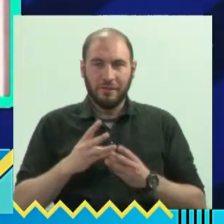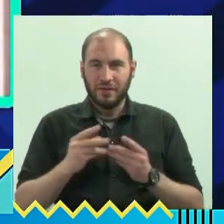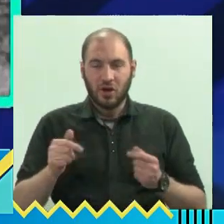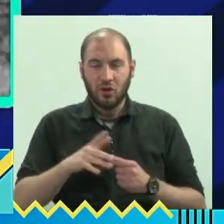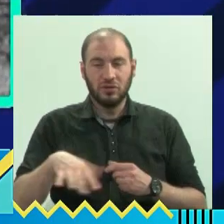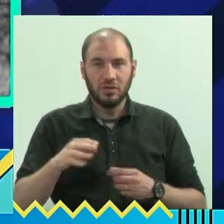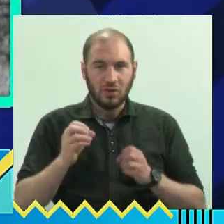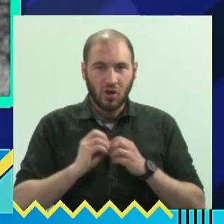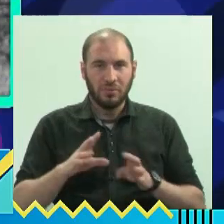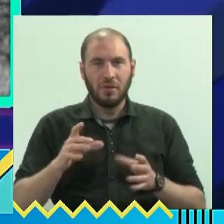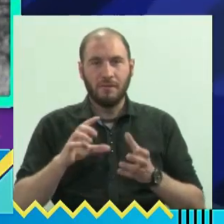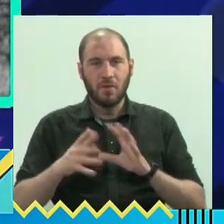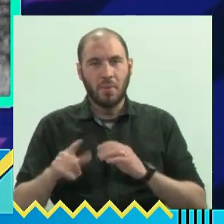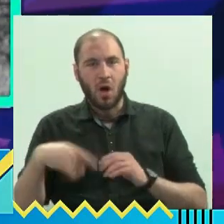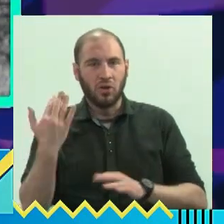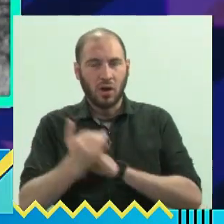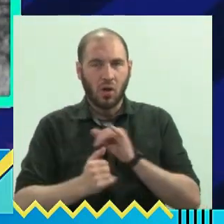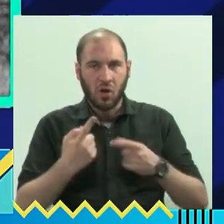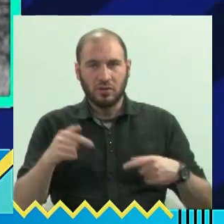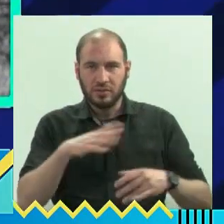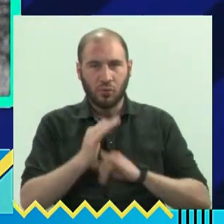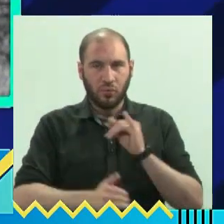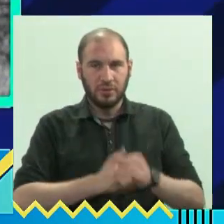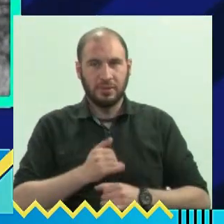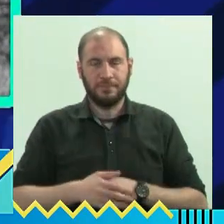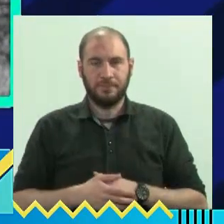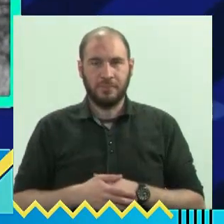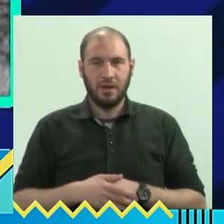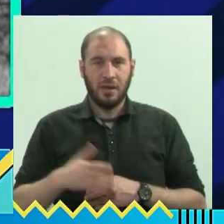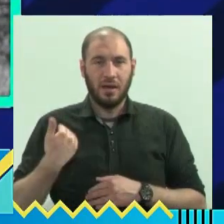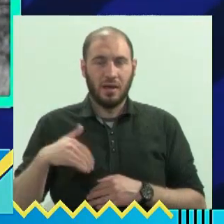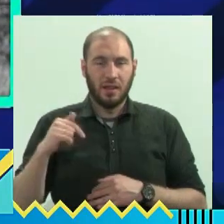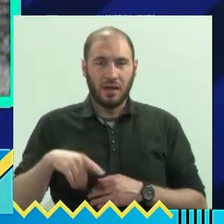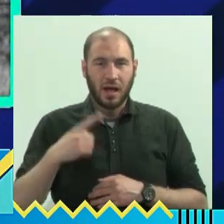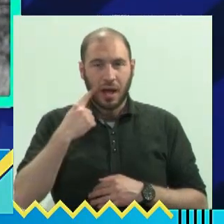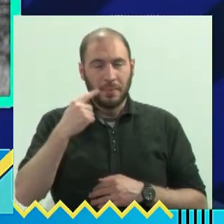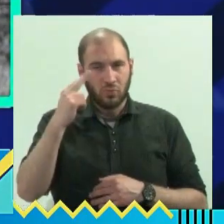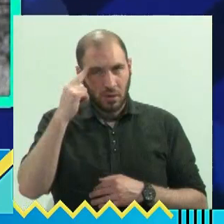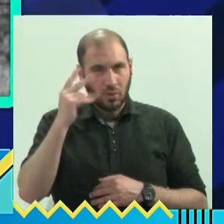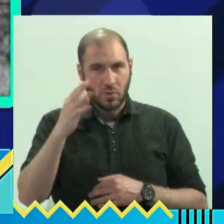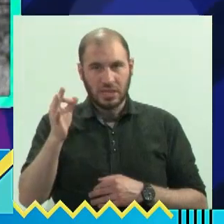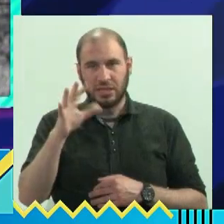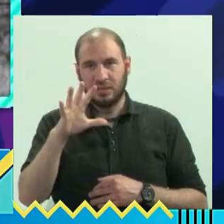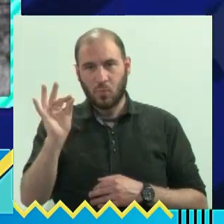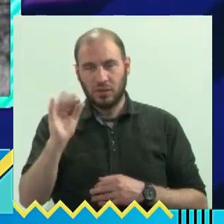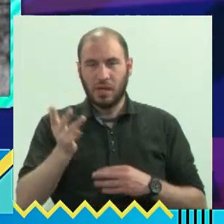contexto cuando aparecen otras formas de expresar eso, digamos, ¿no? Que en Argentina fue en los años 40, los años 50.